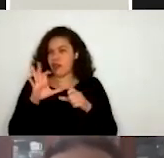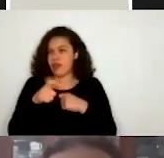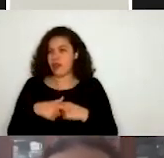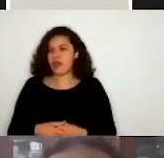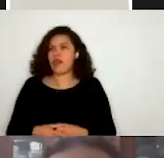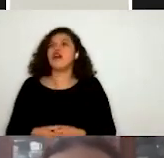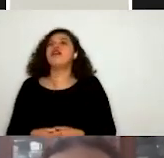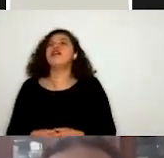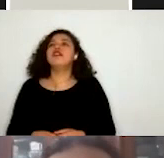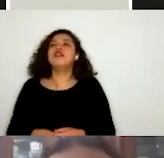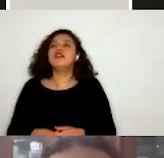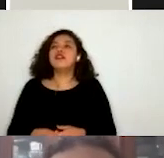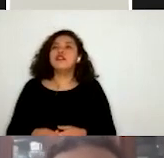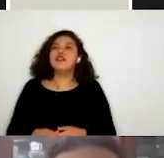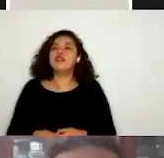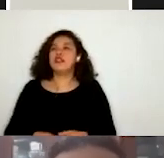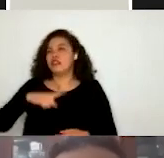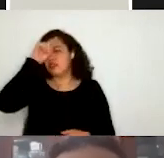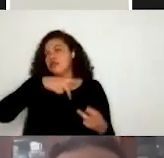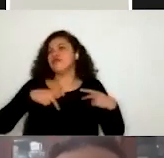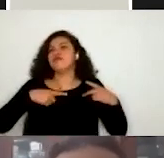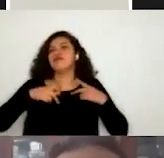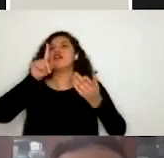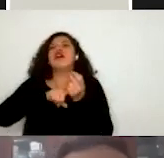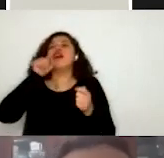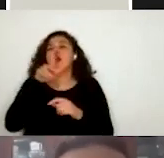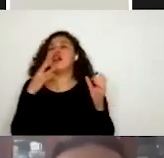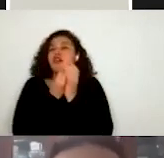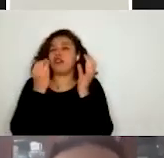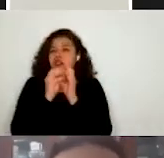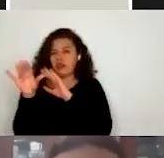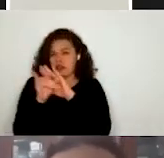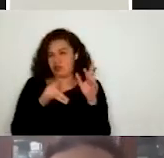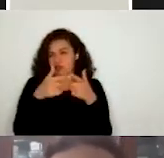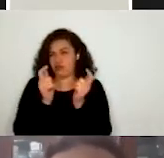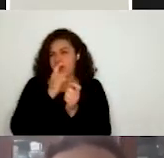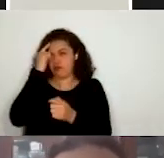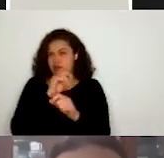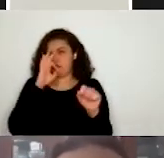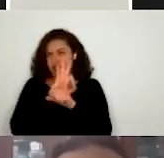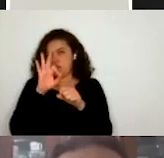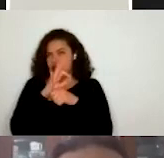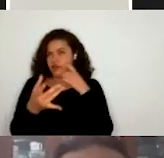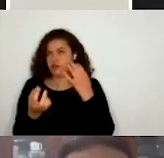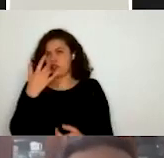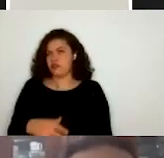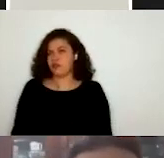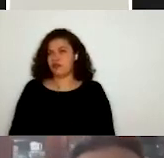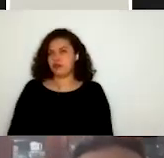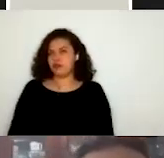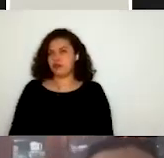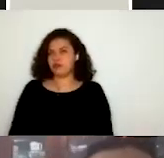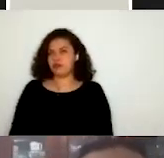Quienes estuvieron en la capacitación de las brigadas de prevención y combate de incendios,